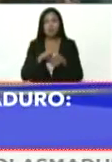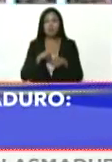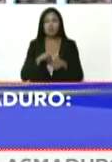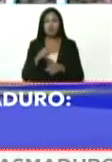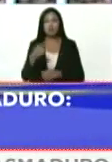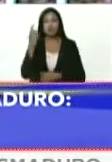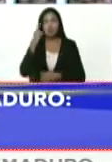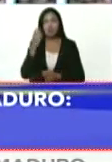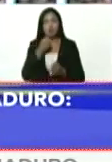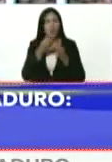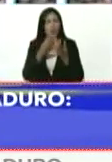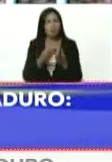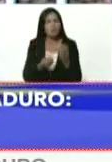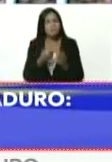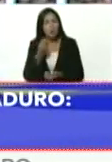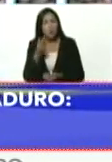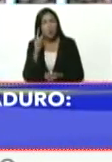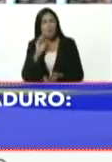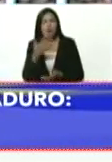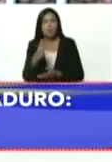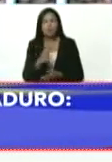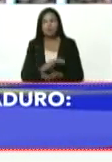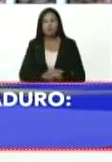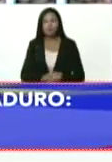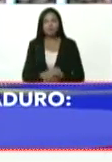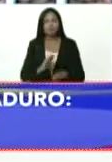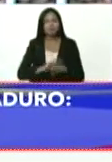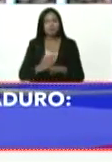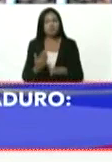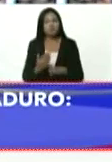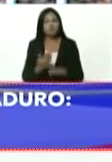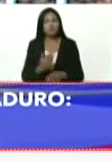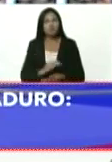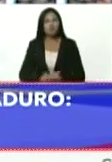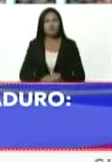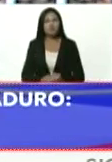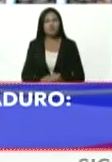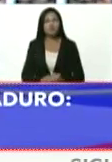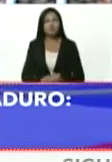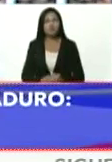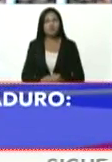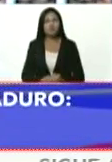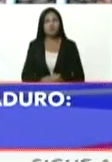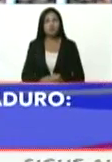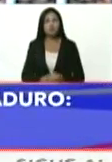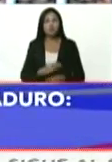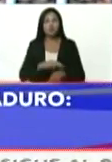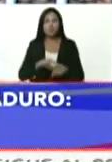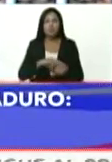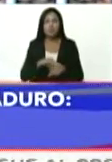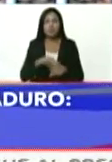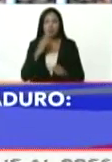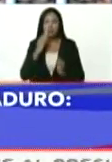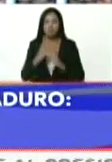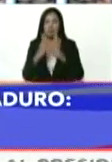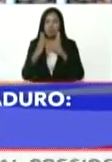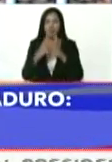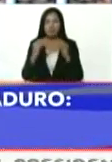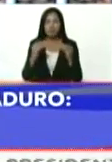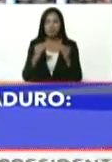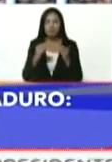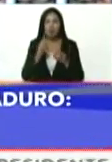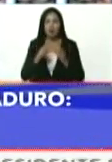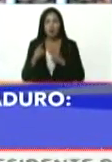que me comentara, porque la ministra Gabriela Peña está al frente de uno de